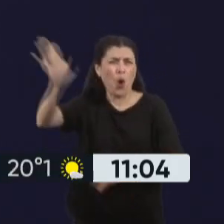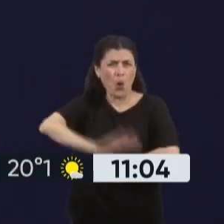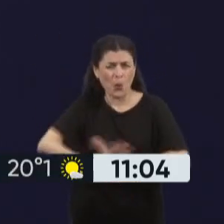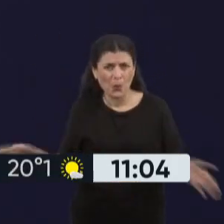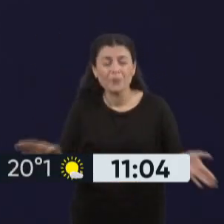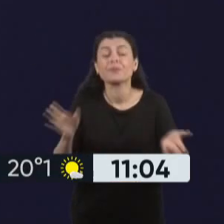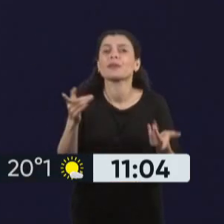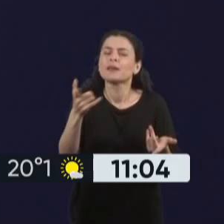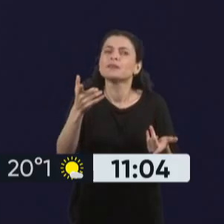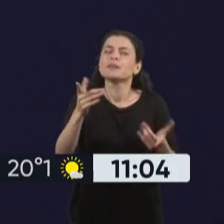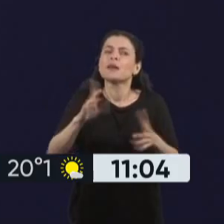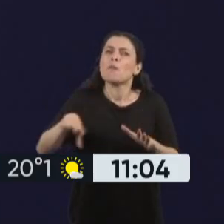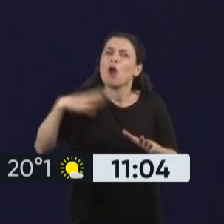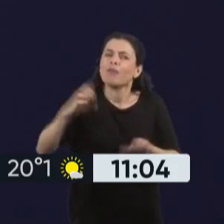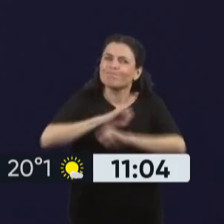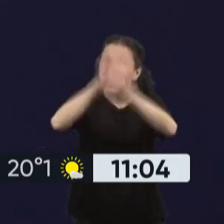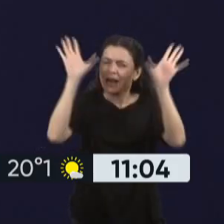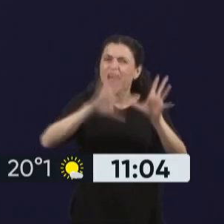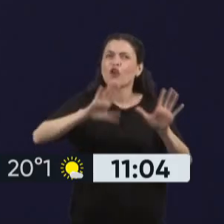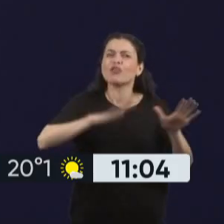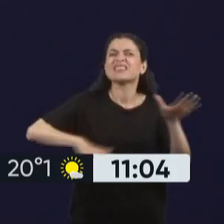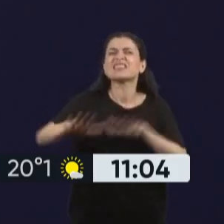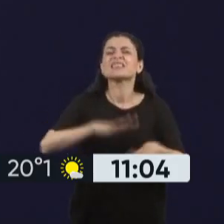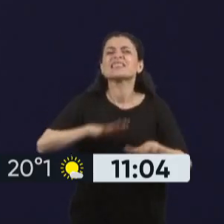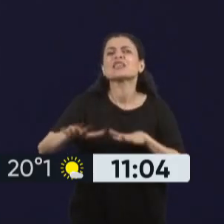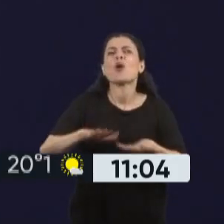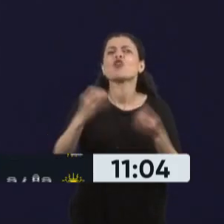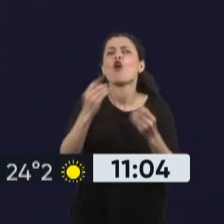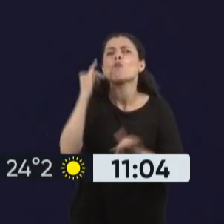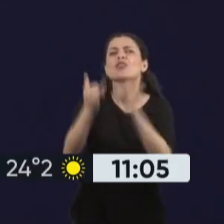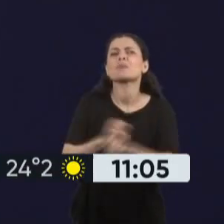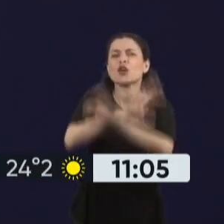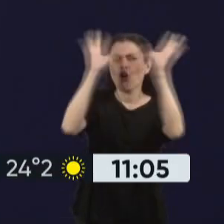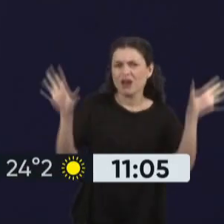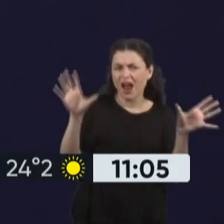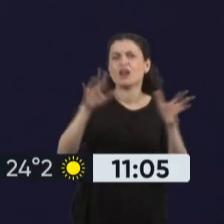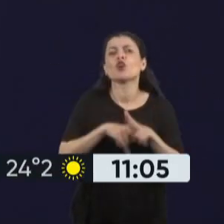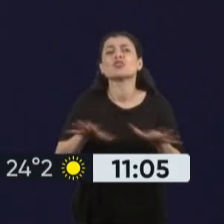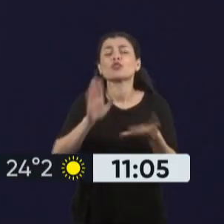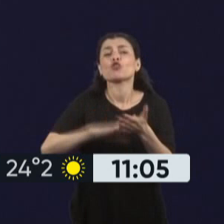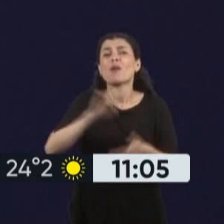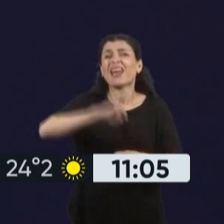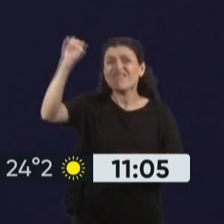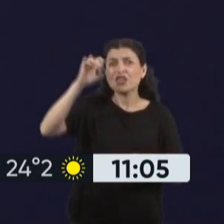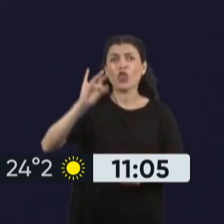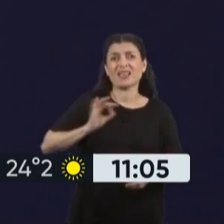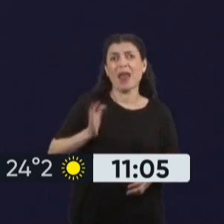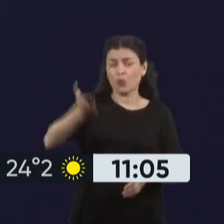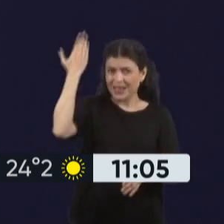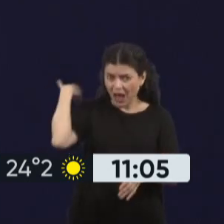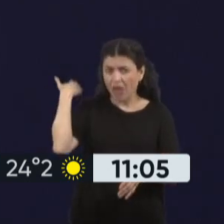Esto para tener un marco de referencia. La inflación mayorista en diciembre